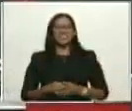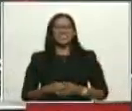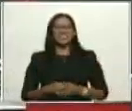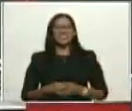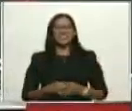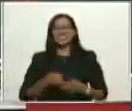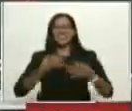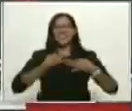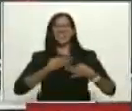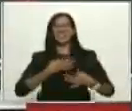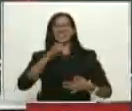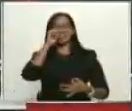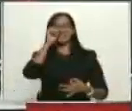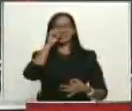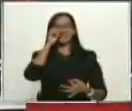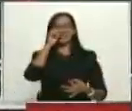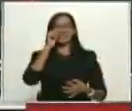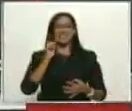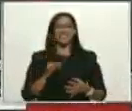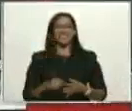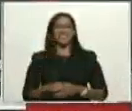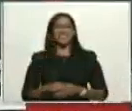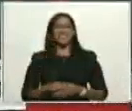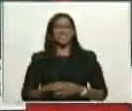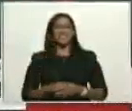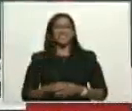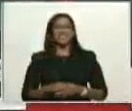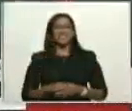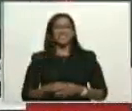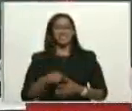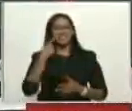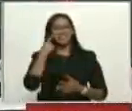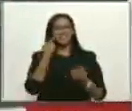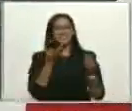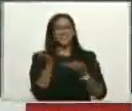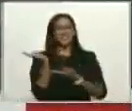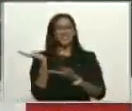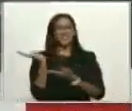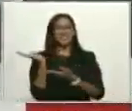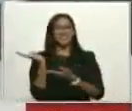Qué elegancia. Ah. ¿Dónde está la cámara aquí? Ahí está. Mira,